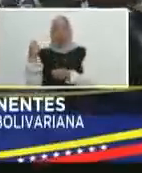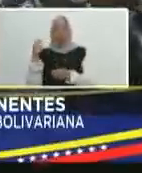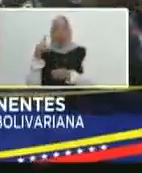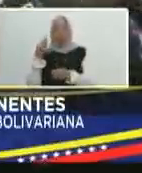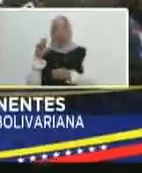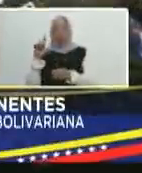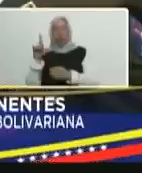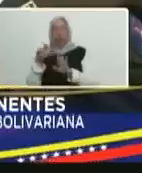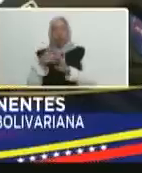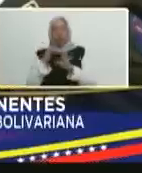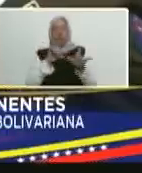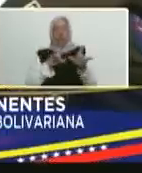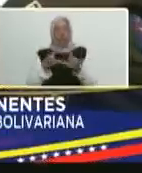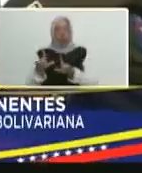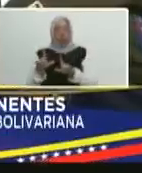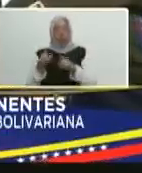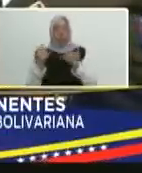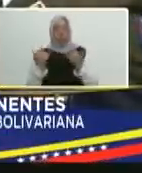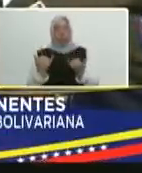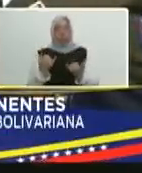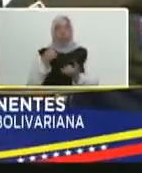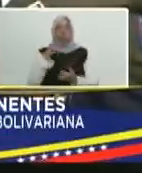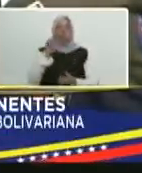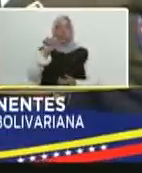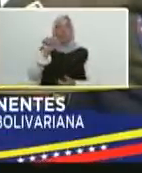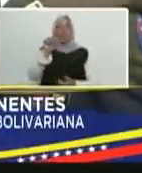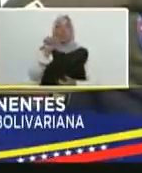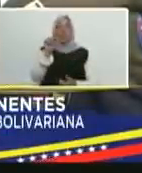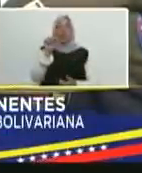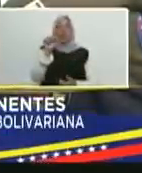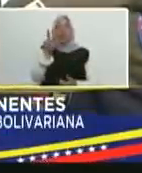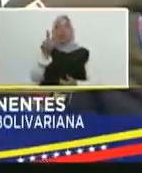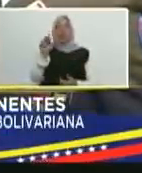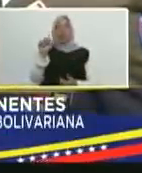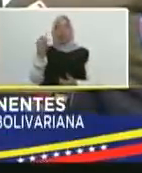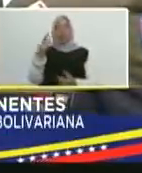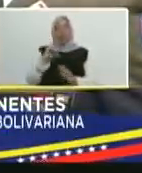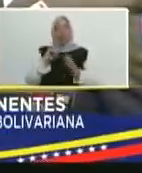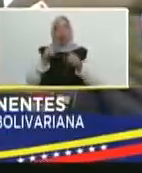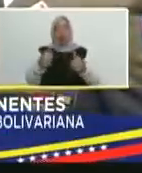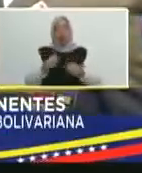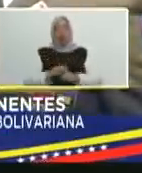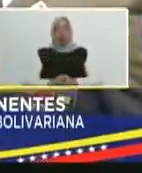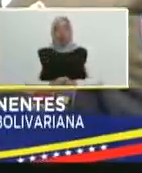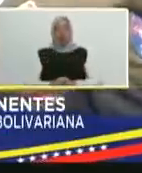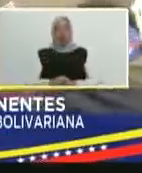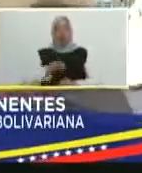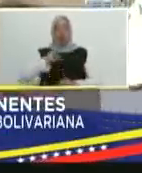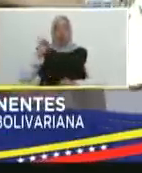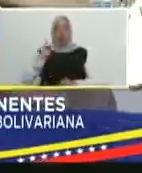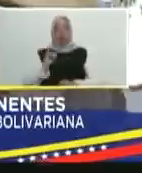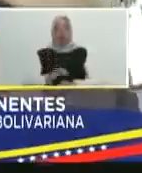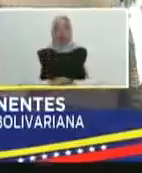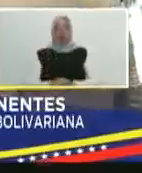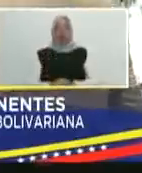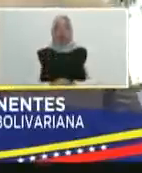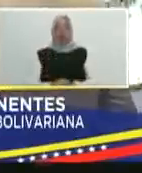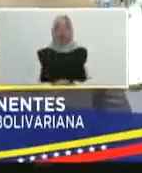ciudadano mayor general Javier Marcano Tabata, comandante general de la milicia bolivariana entrante. A la izquierda.